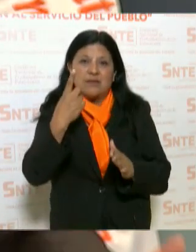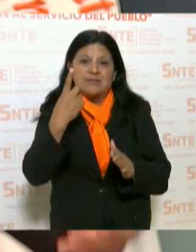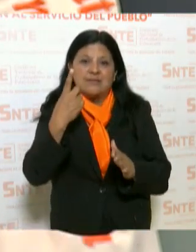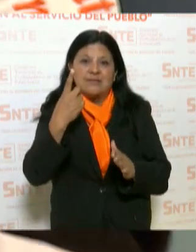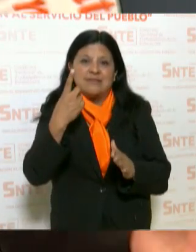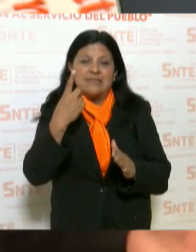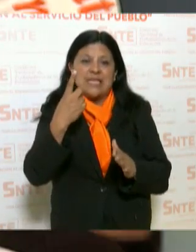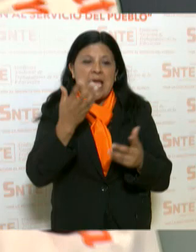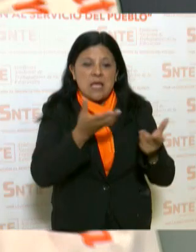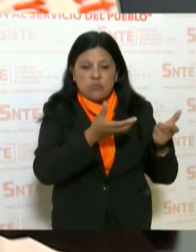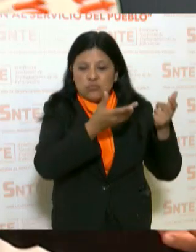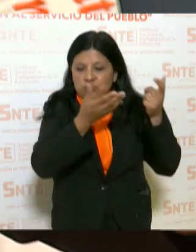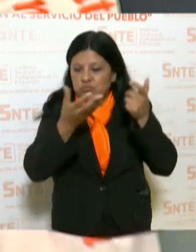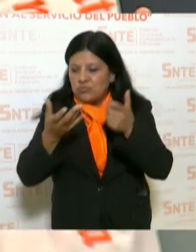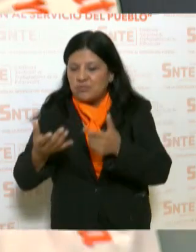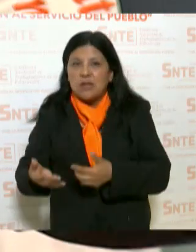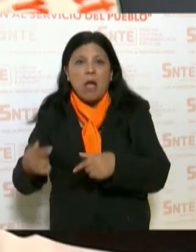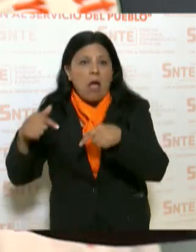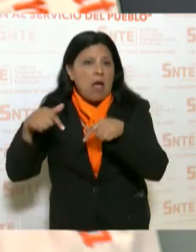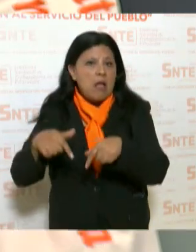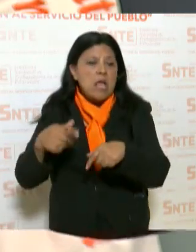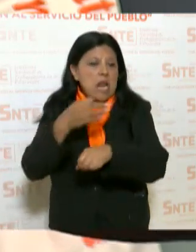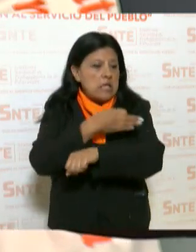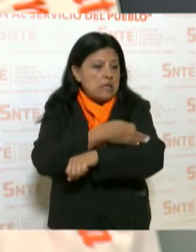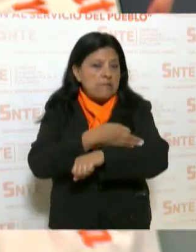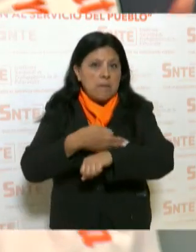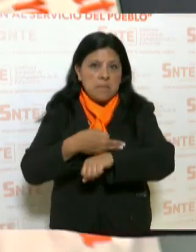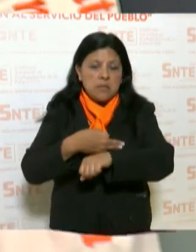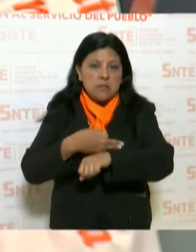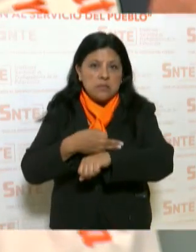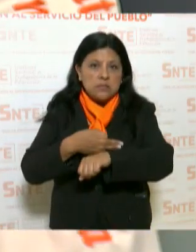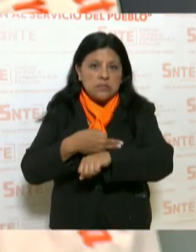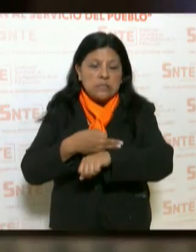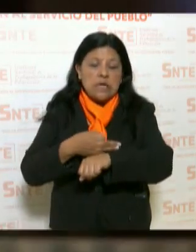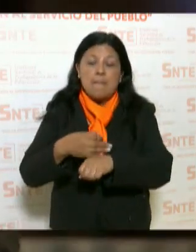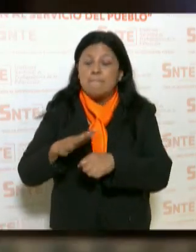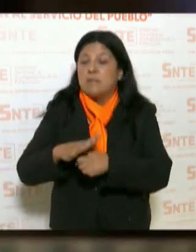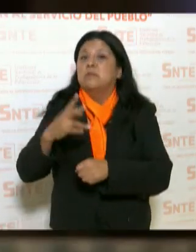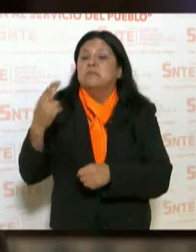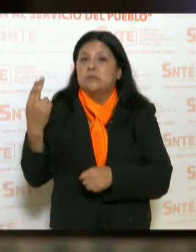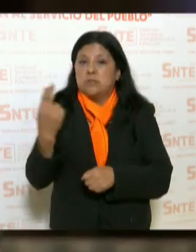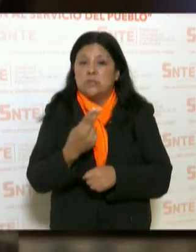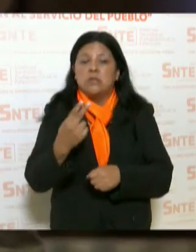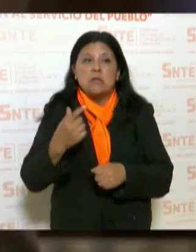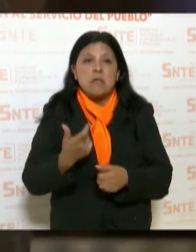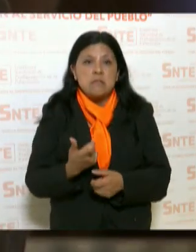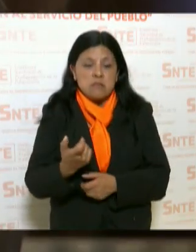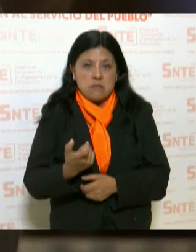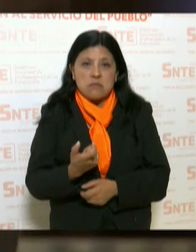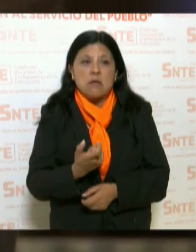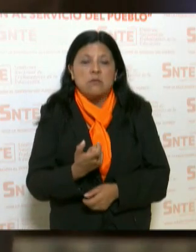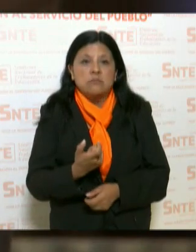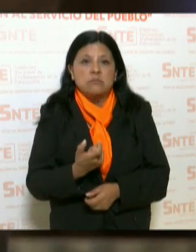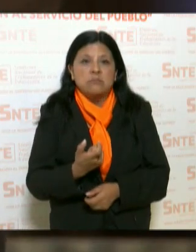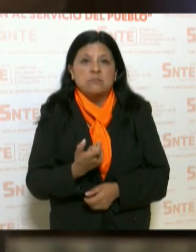abajo a las familias más pobres, a 10 millones de familias. Bueno, con esas